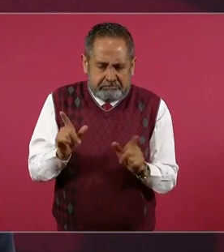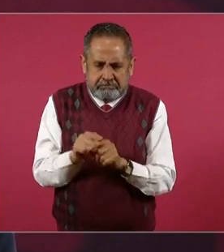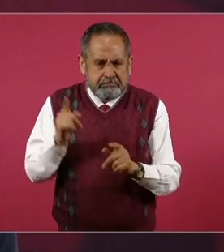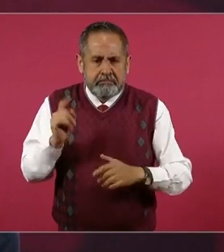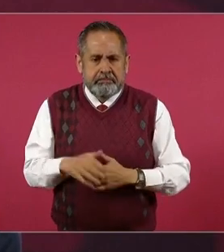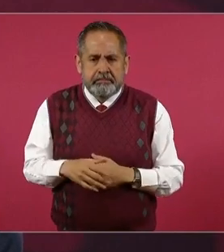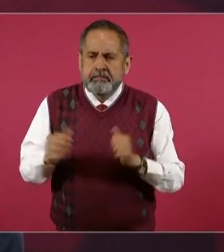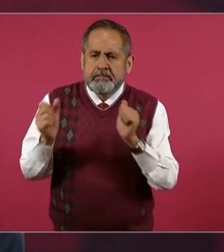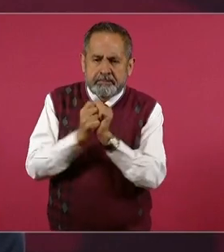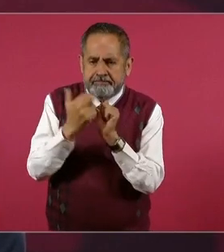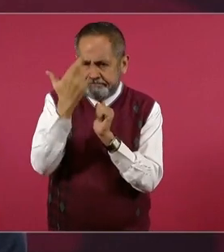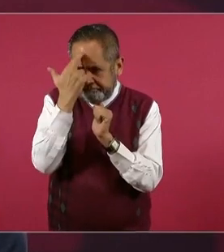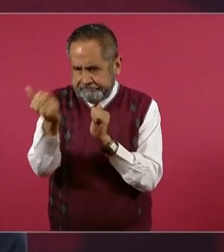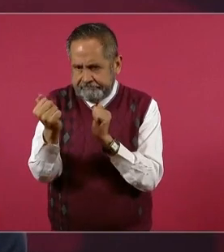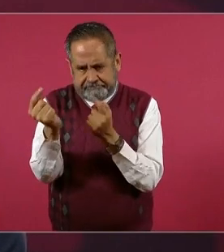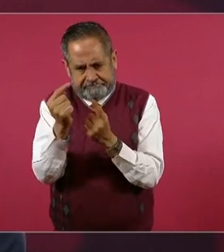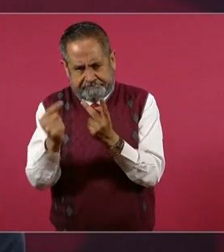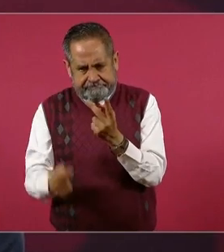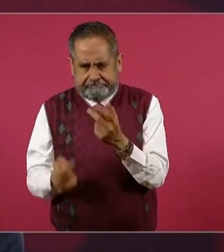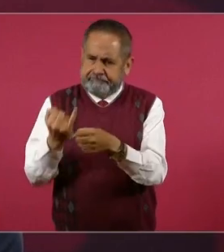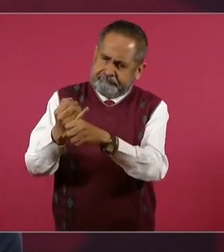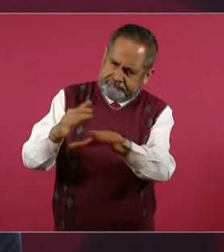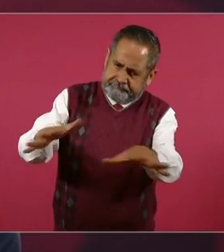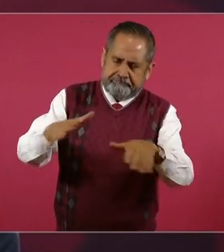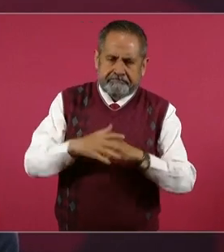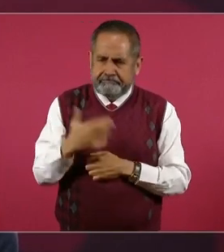y argumentar.